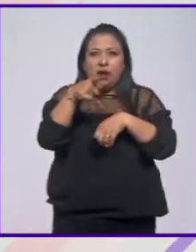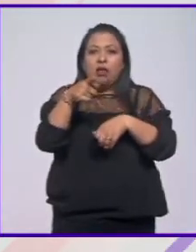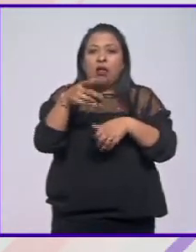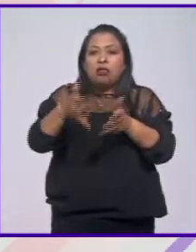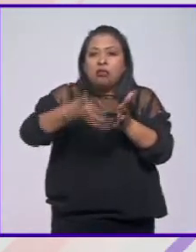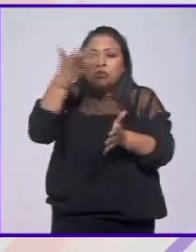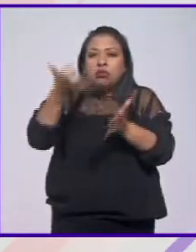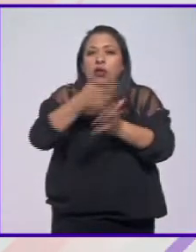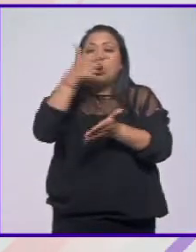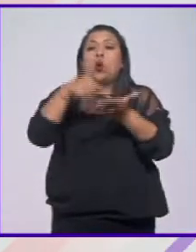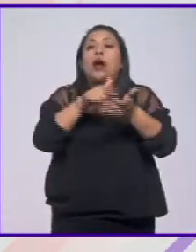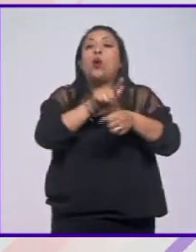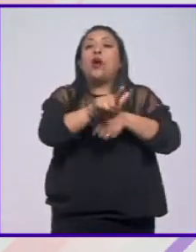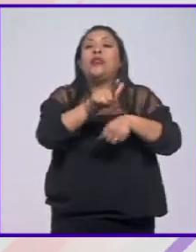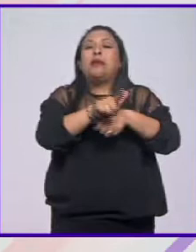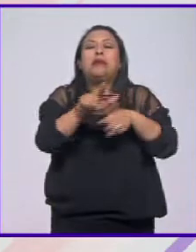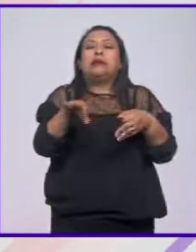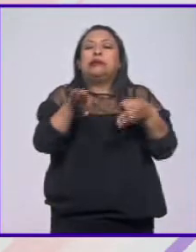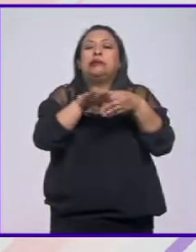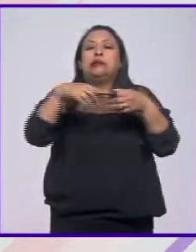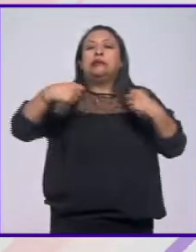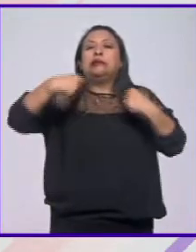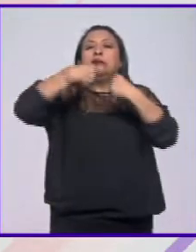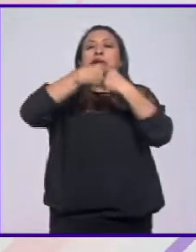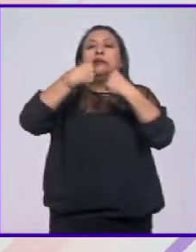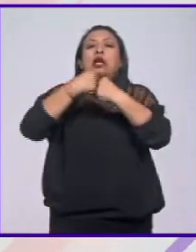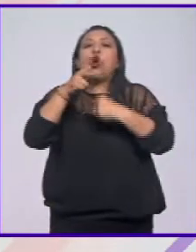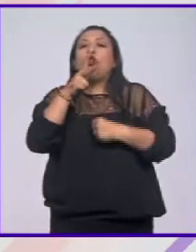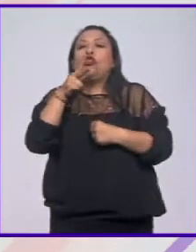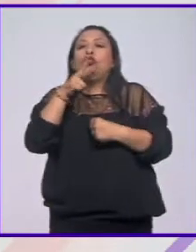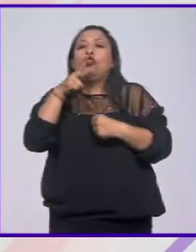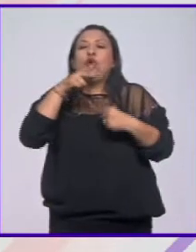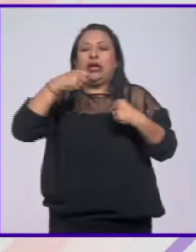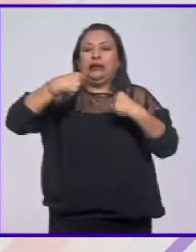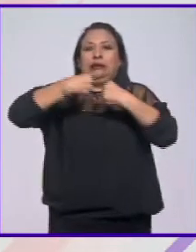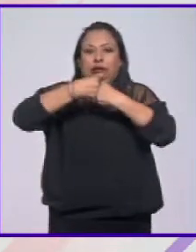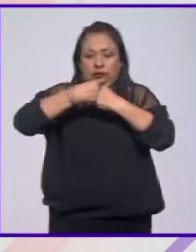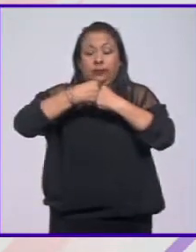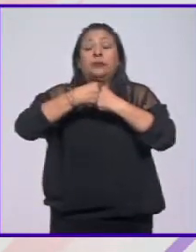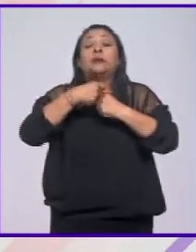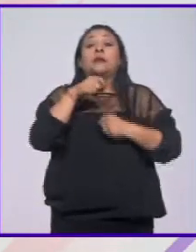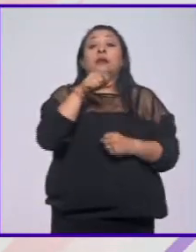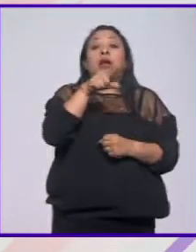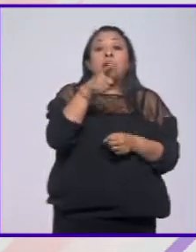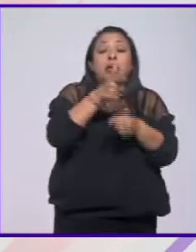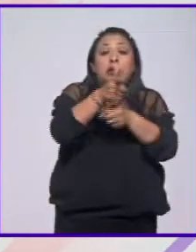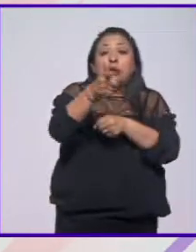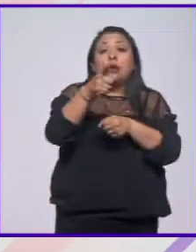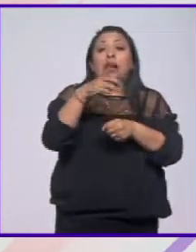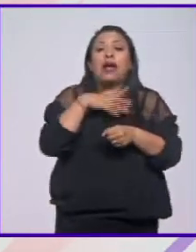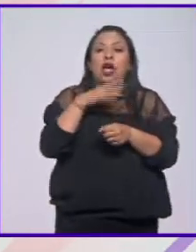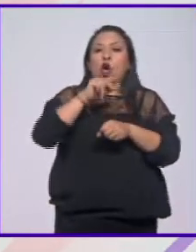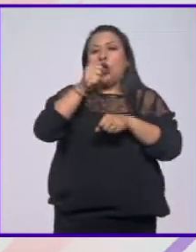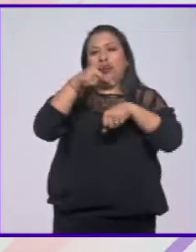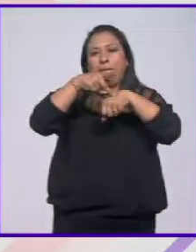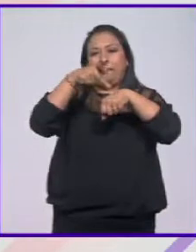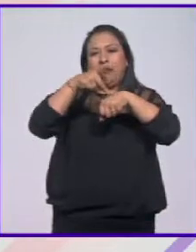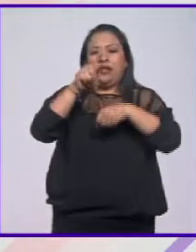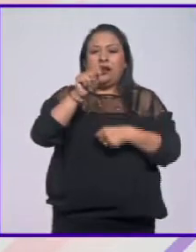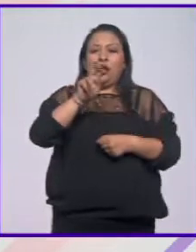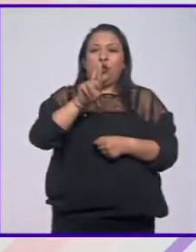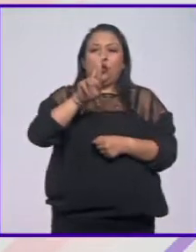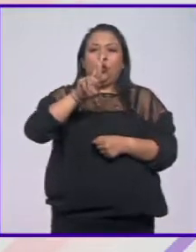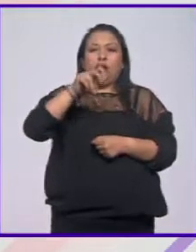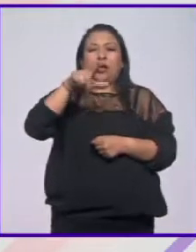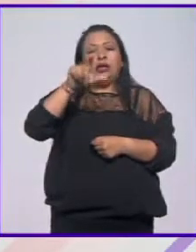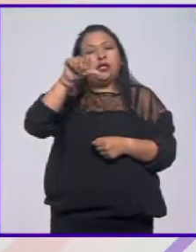en Guatemala, muy cerca ya de la frontera con Honduras. Hemos encontrado objetos de turquesa que hoy día sospechamos